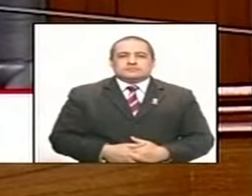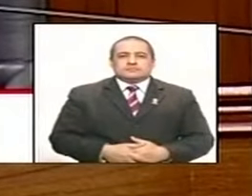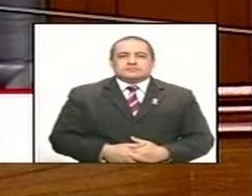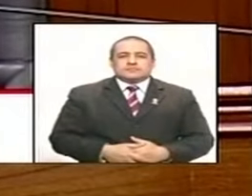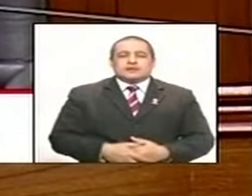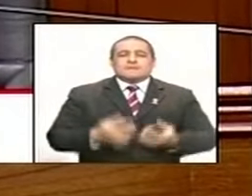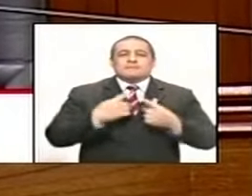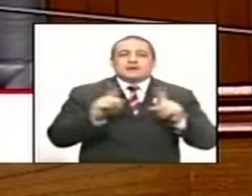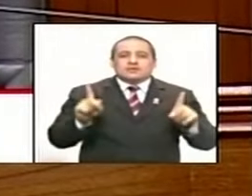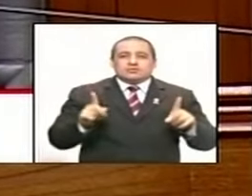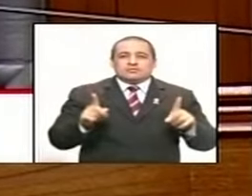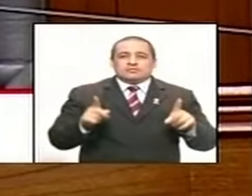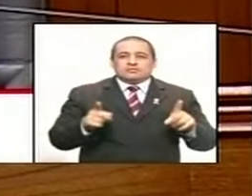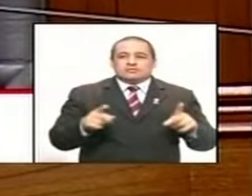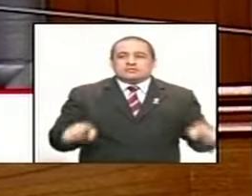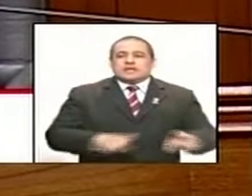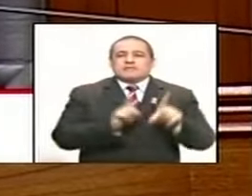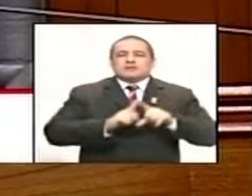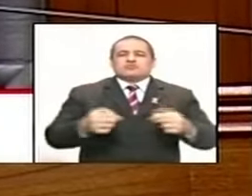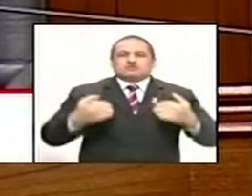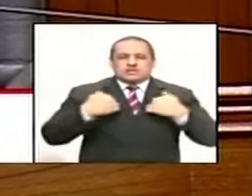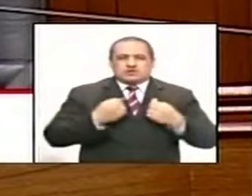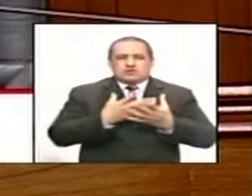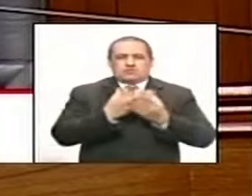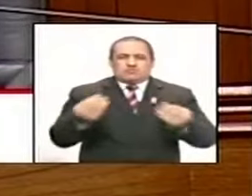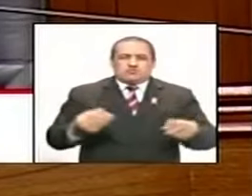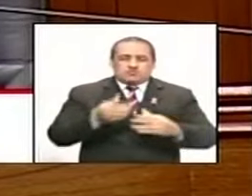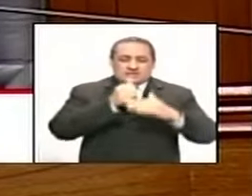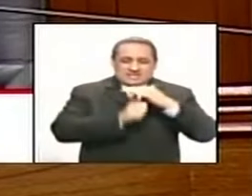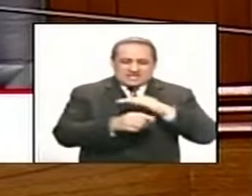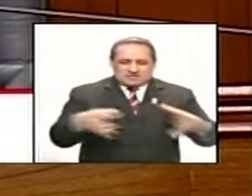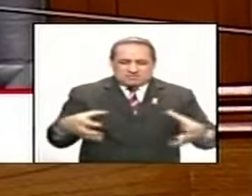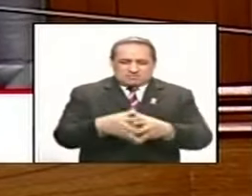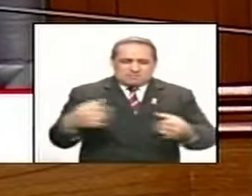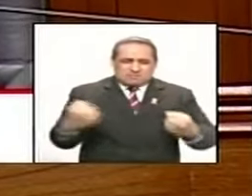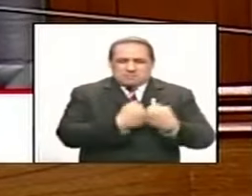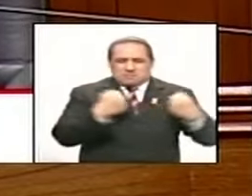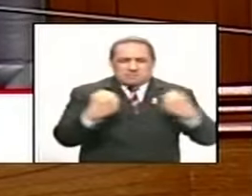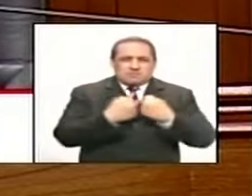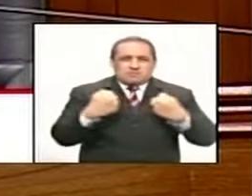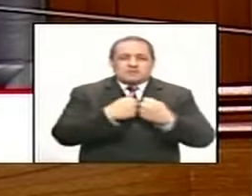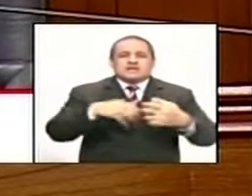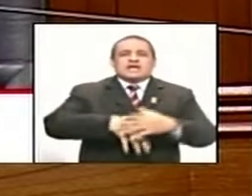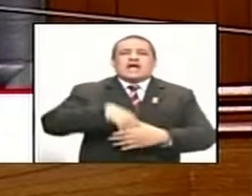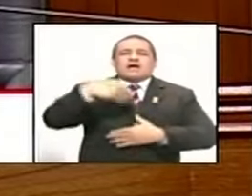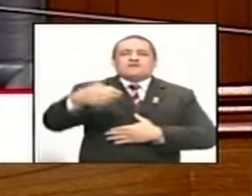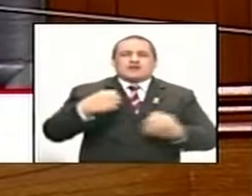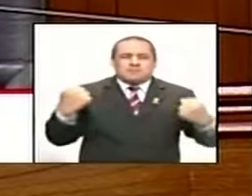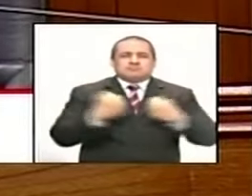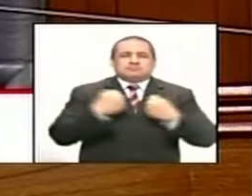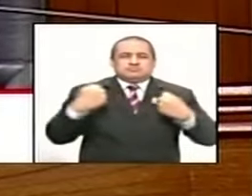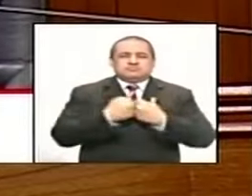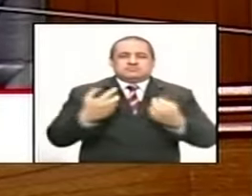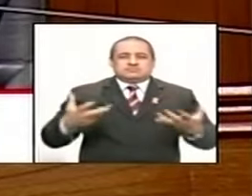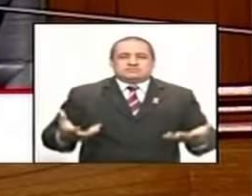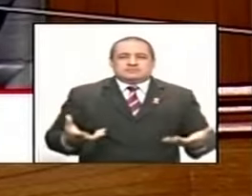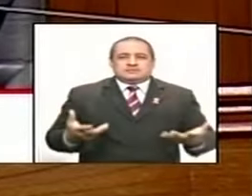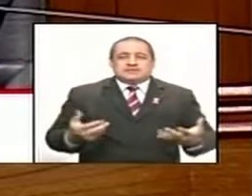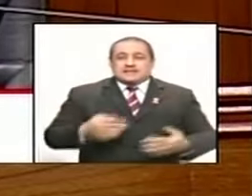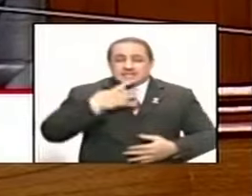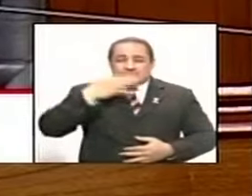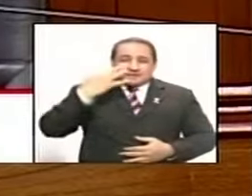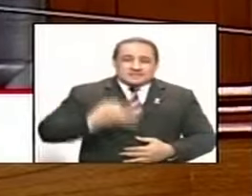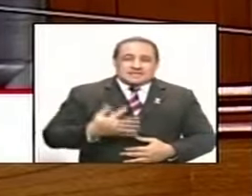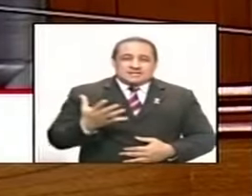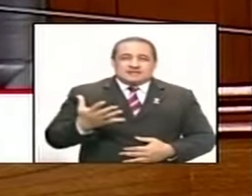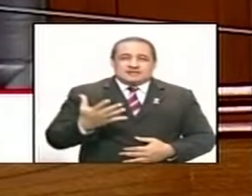Y sin embargo, hemos tenido petardos desde adentro y desde afuera. Y eso en realidad